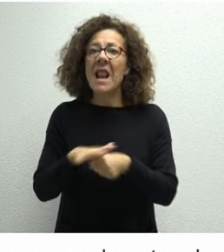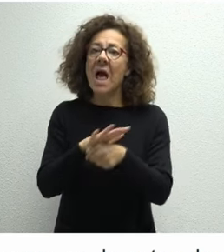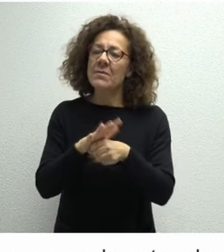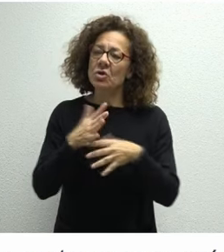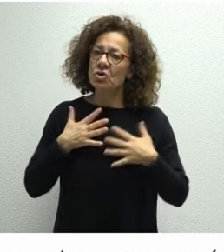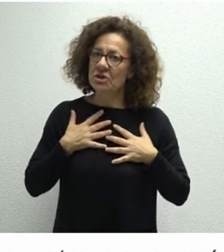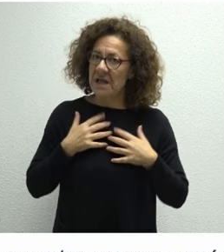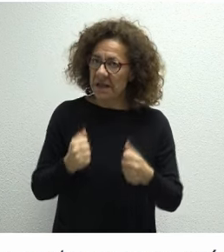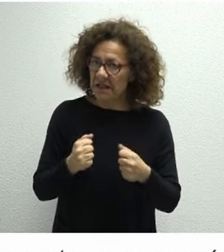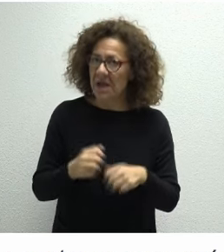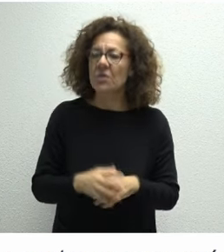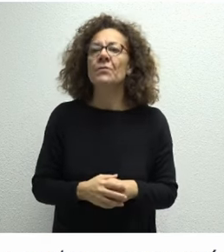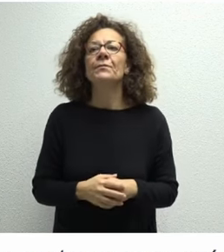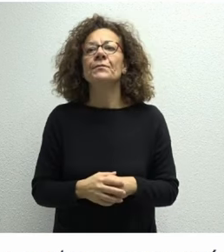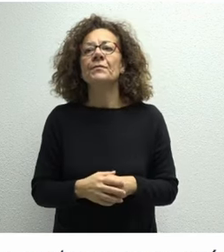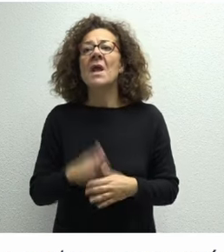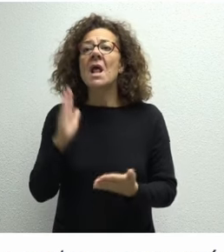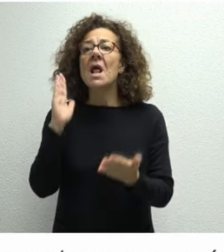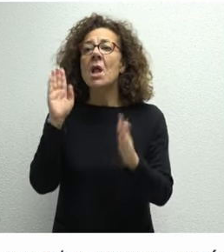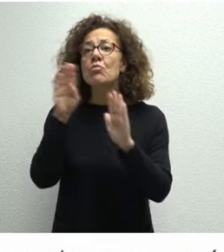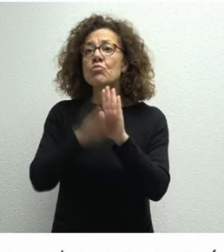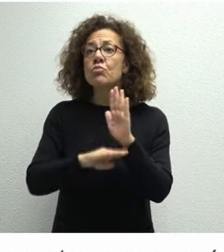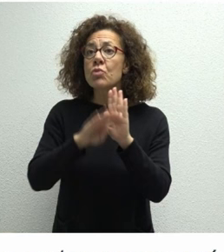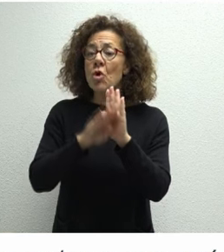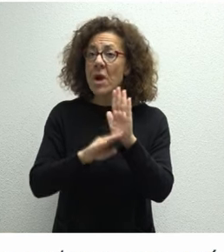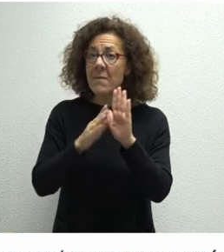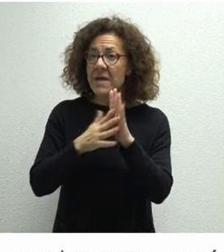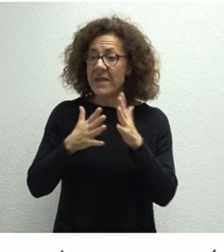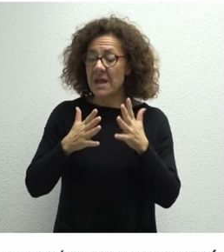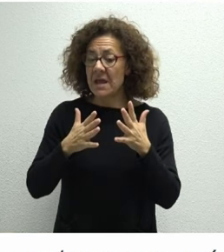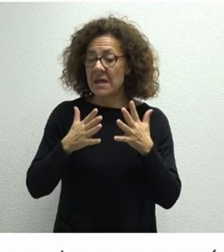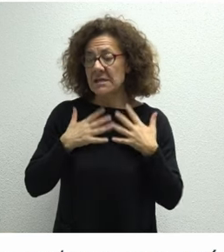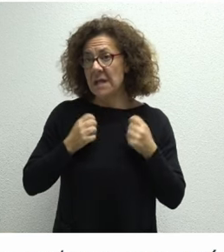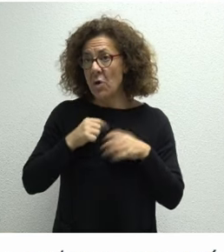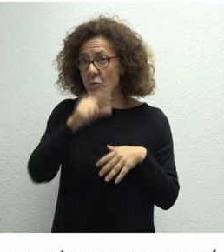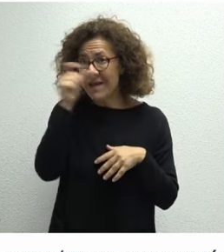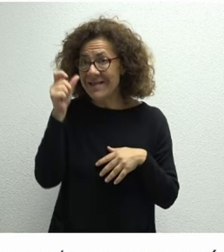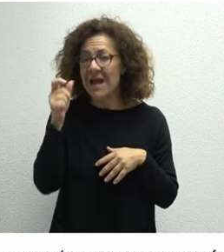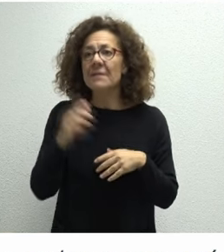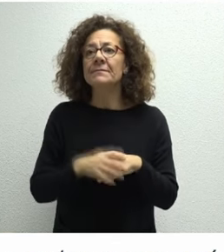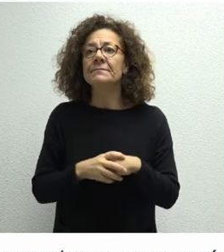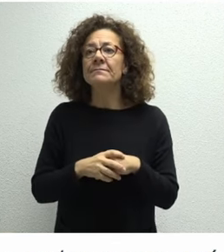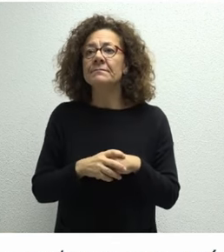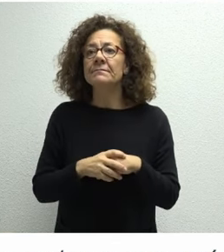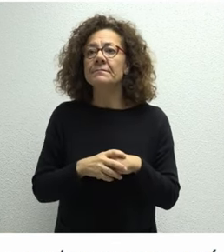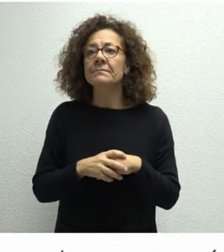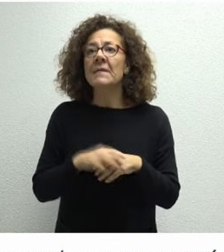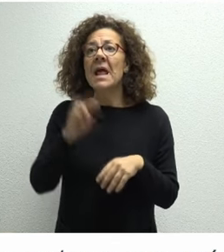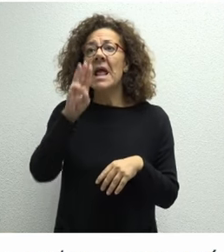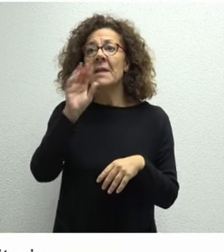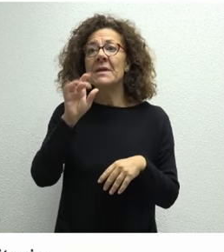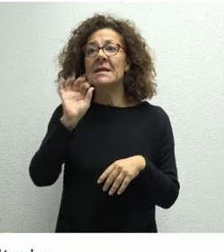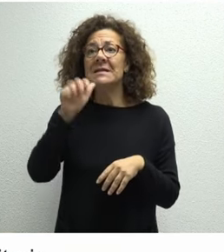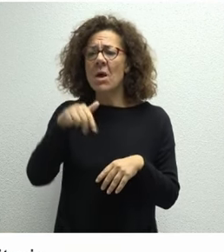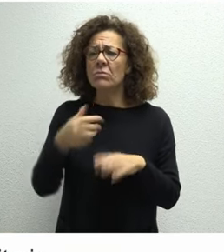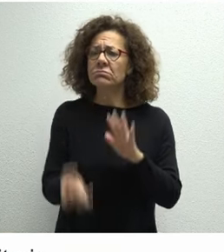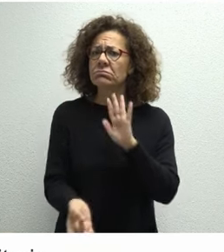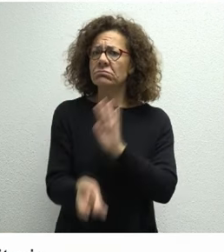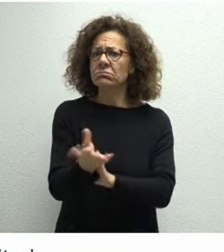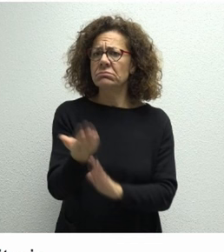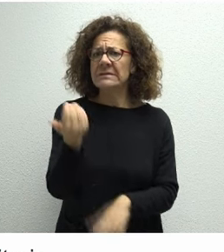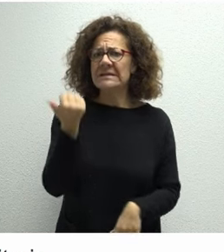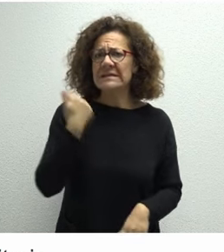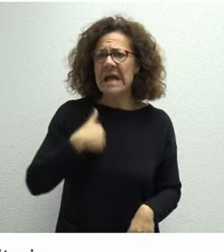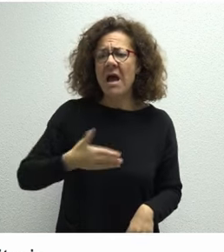sanitario el programa de Salud Mental eh de plena inclusión La Rioja el pisam pues nace Ya